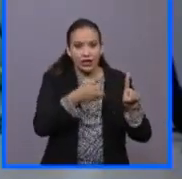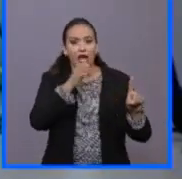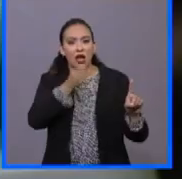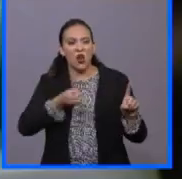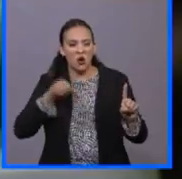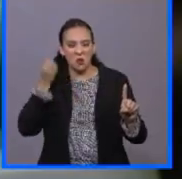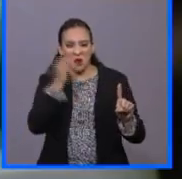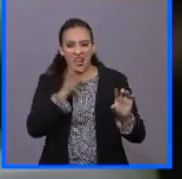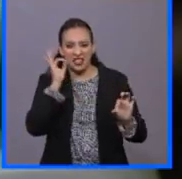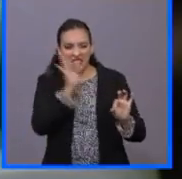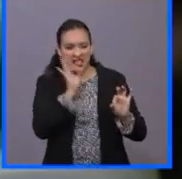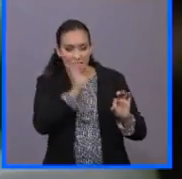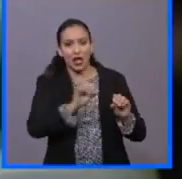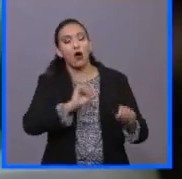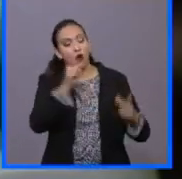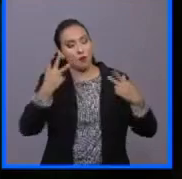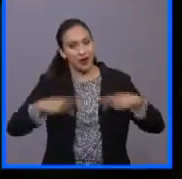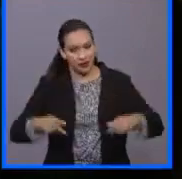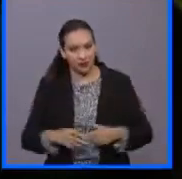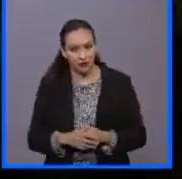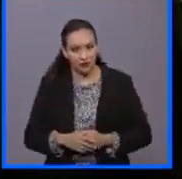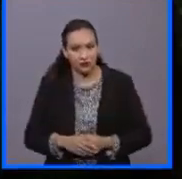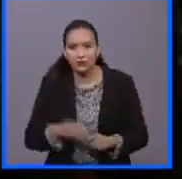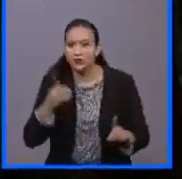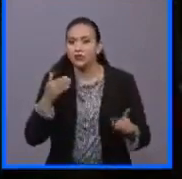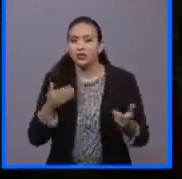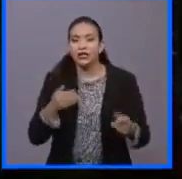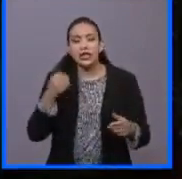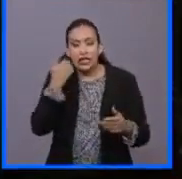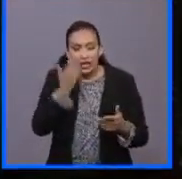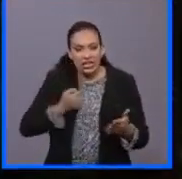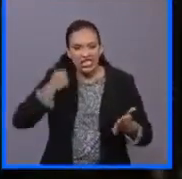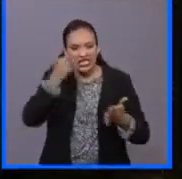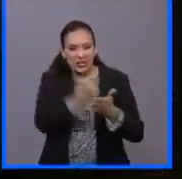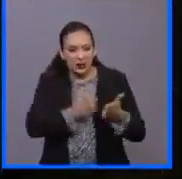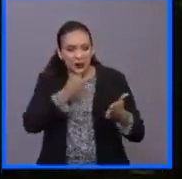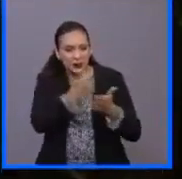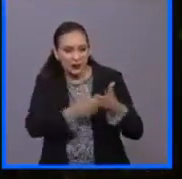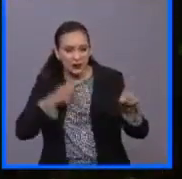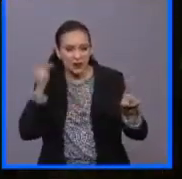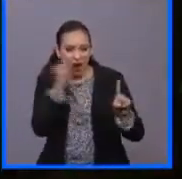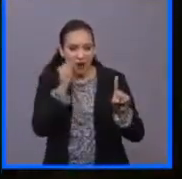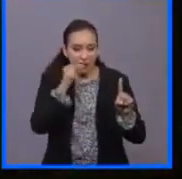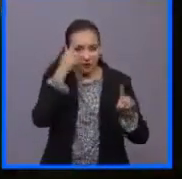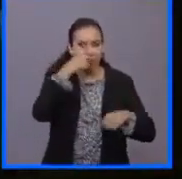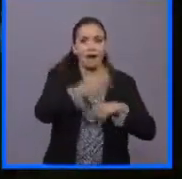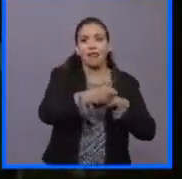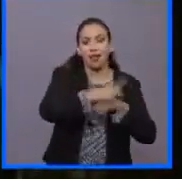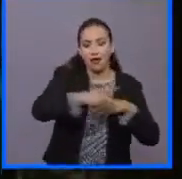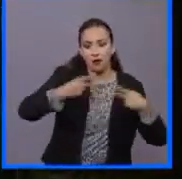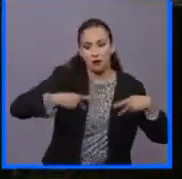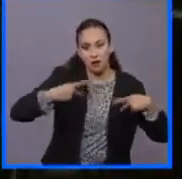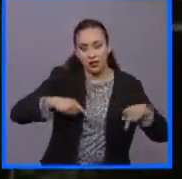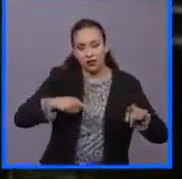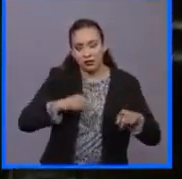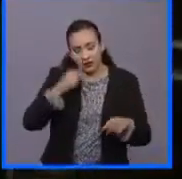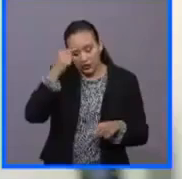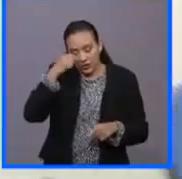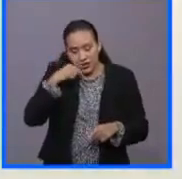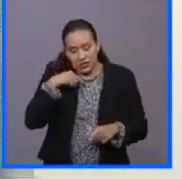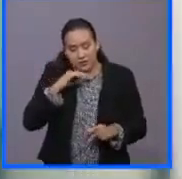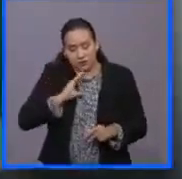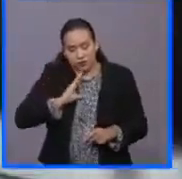o veje a otra persona, con la insistencia necesaria para causarle un daño o menoscabo en su